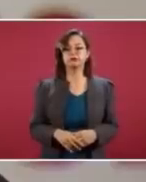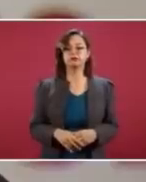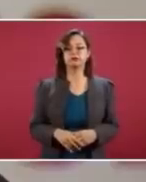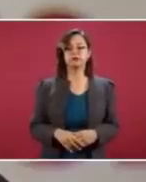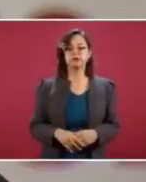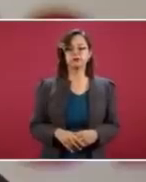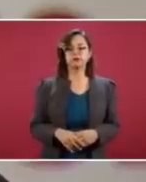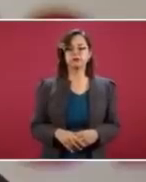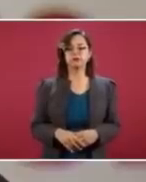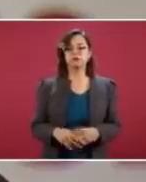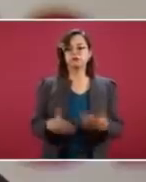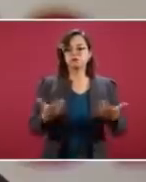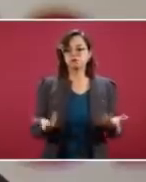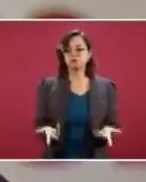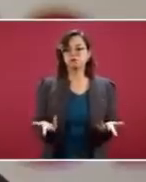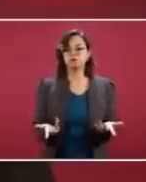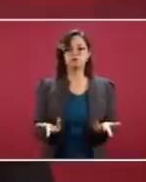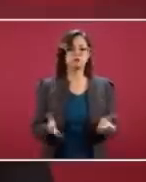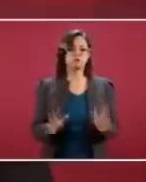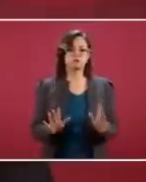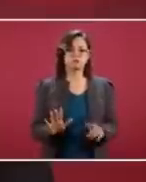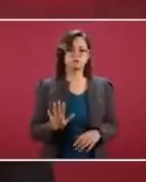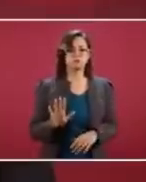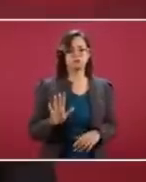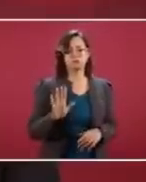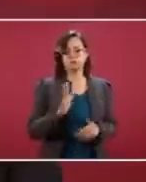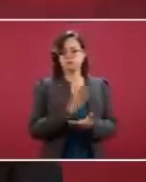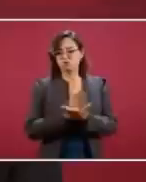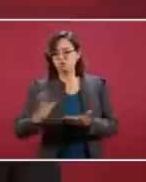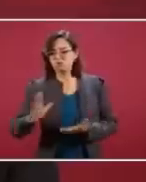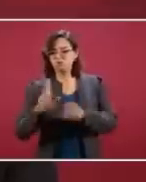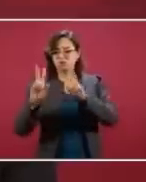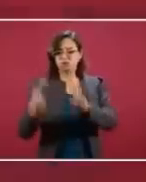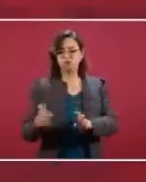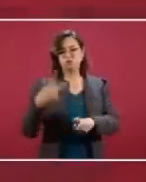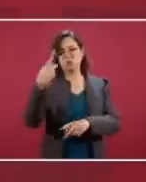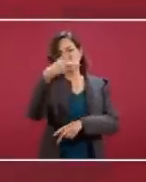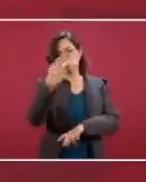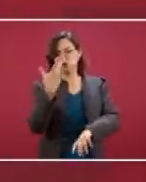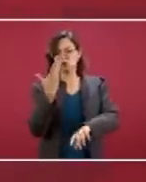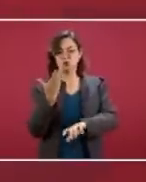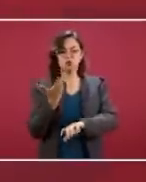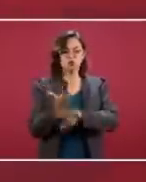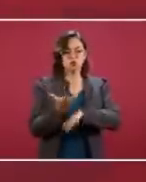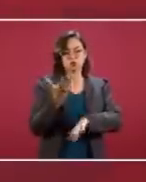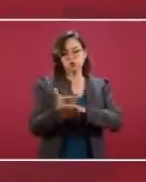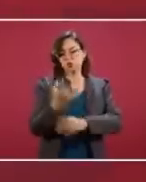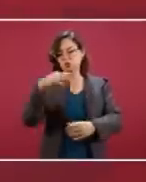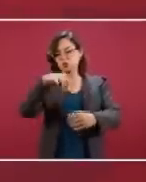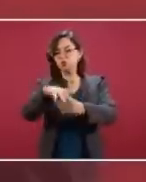las diferencias propias de la democracia